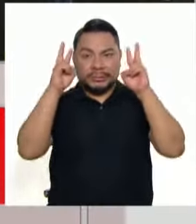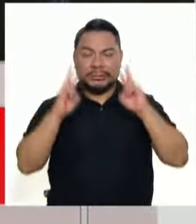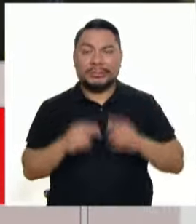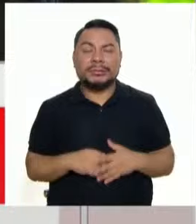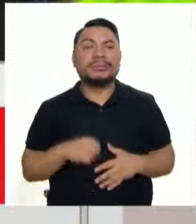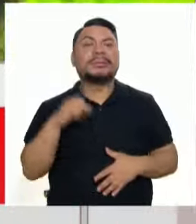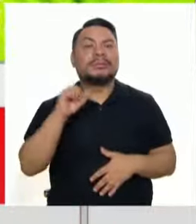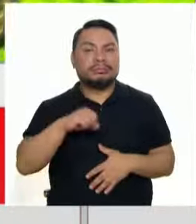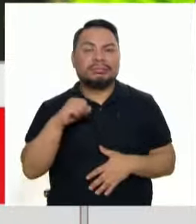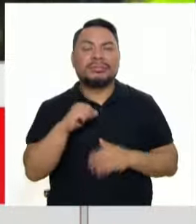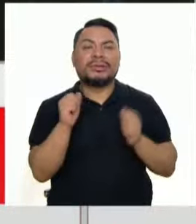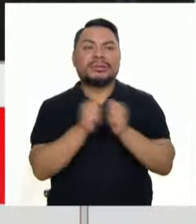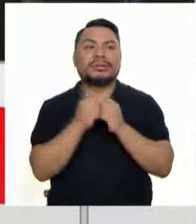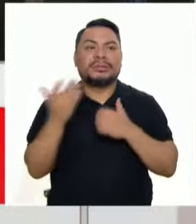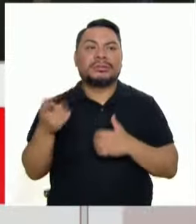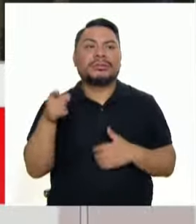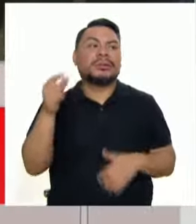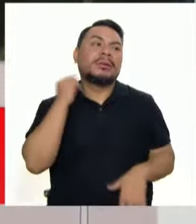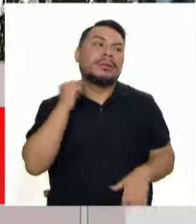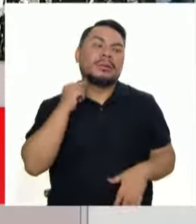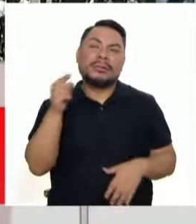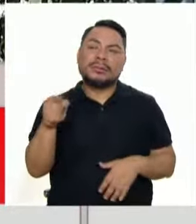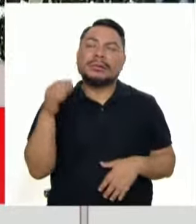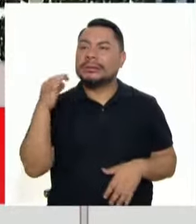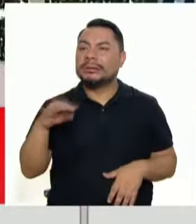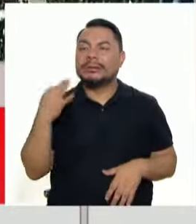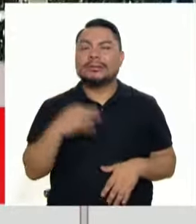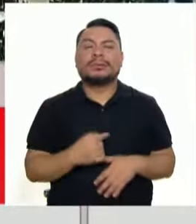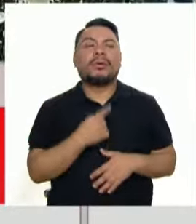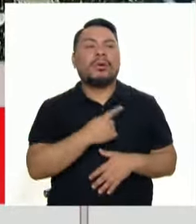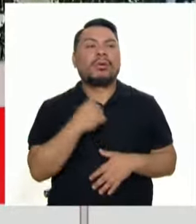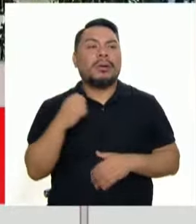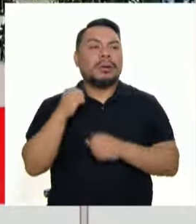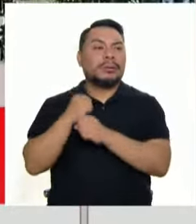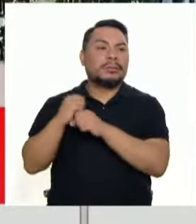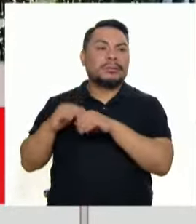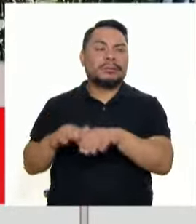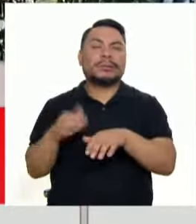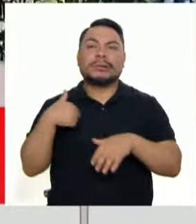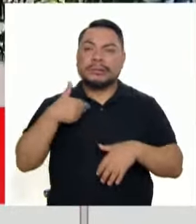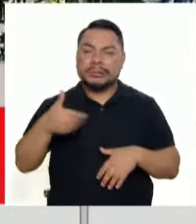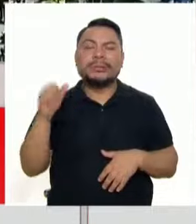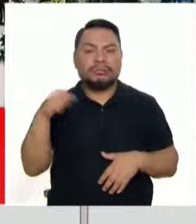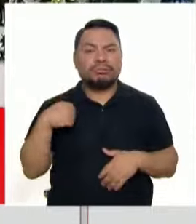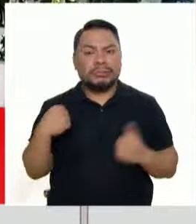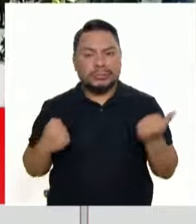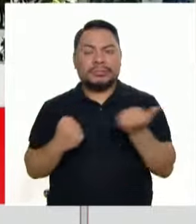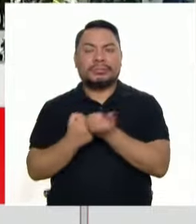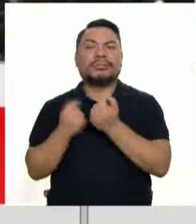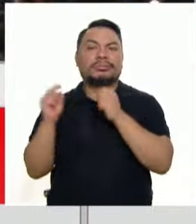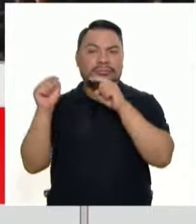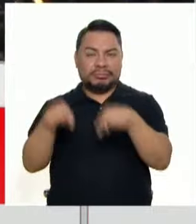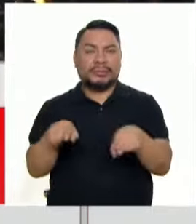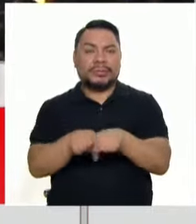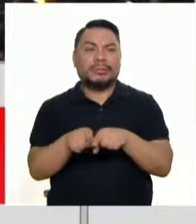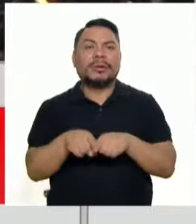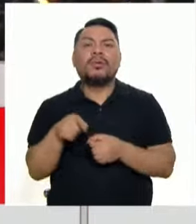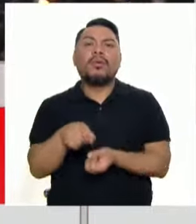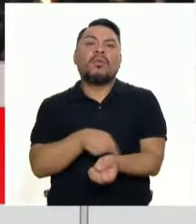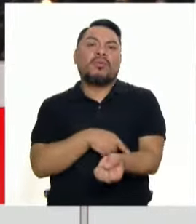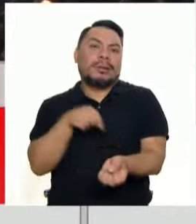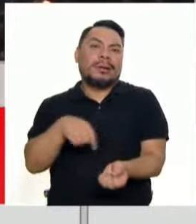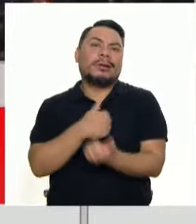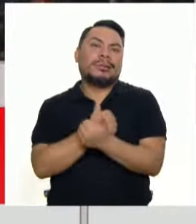Por supuesto, acompañando a nuestro Monseñor, siempre en cada una de las procesiones que se nos convoca. Y es parte también de nuestra propia costumbre